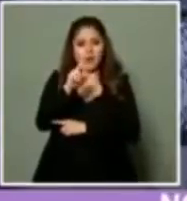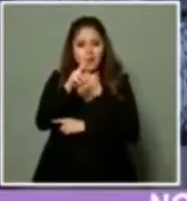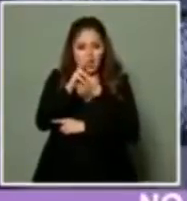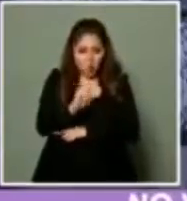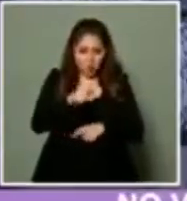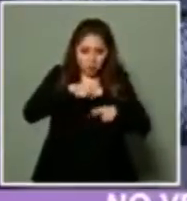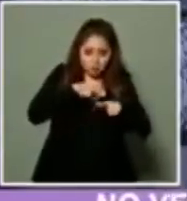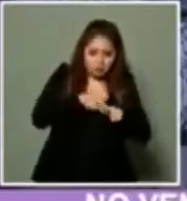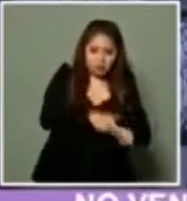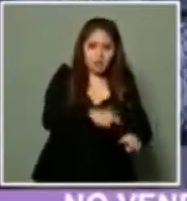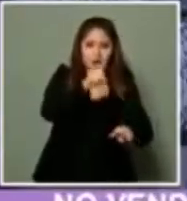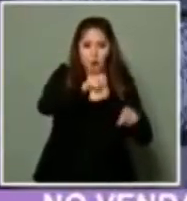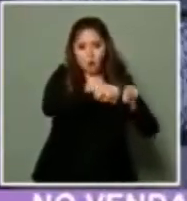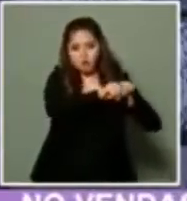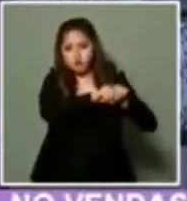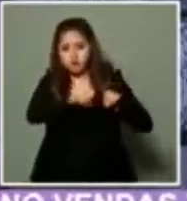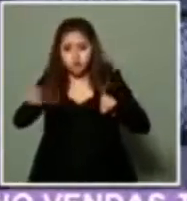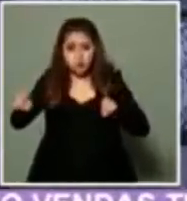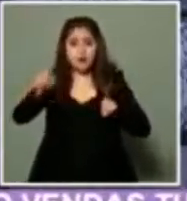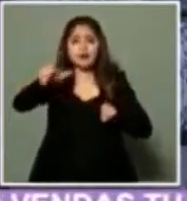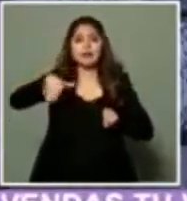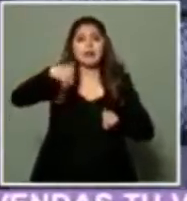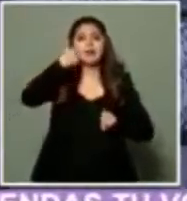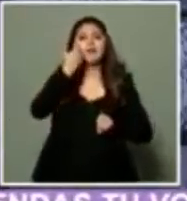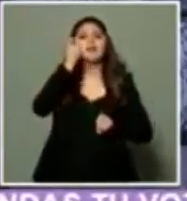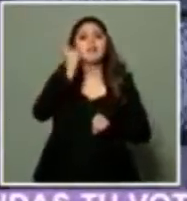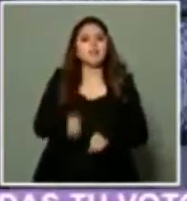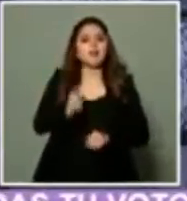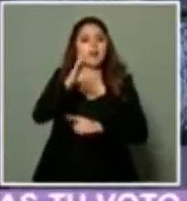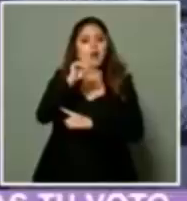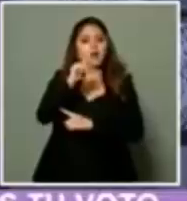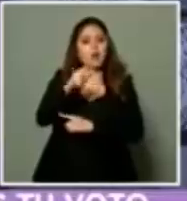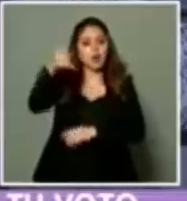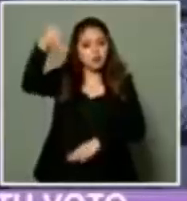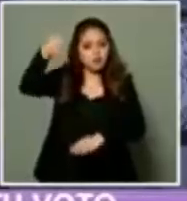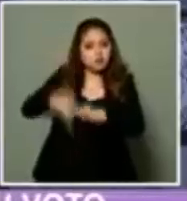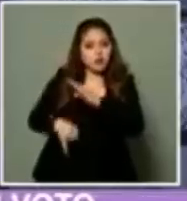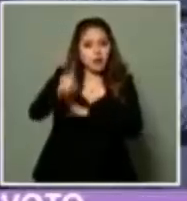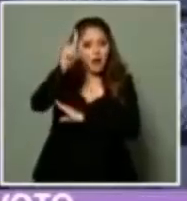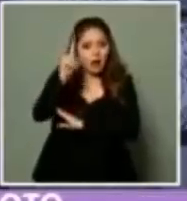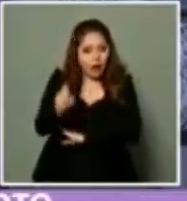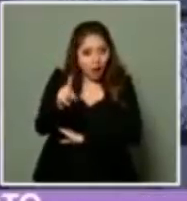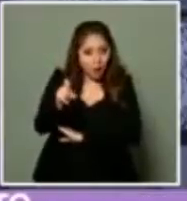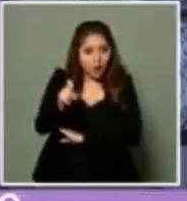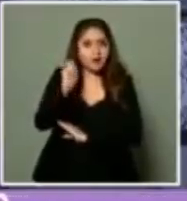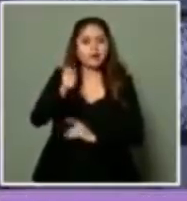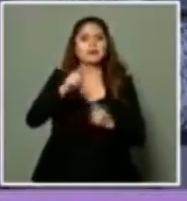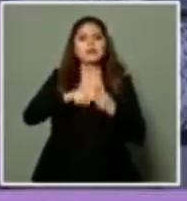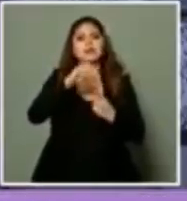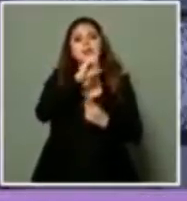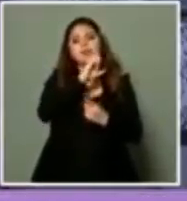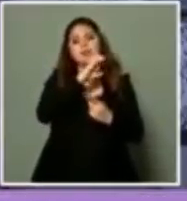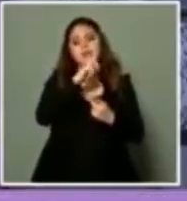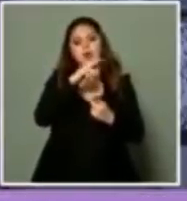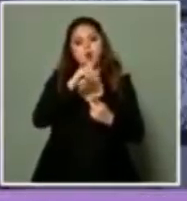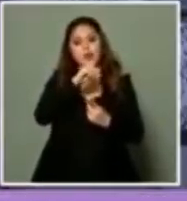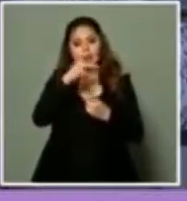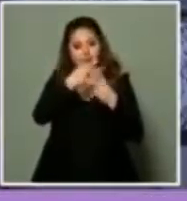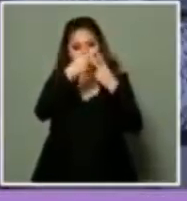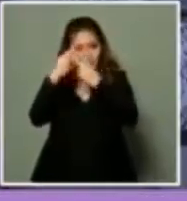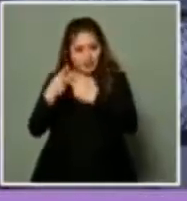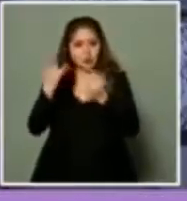poder mantener un caudal de agua amplio para nuestros tanques de La Caldera, Cerro de la Estrella y